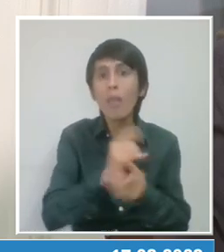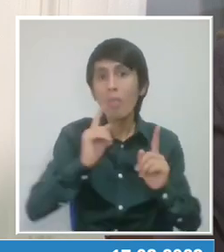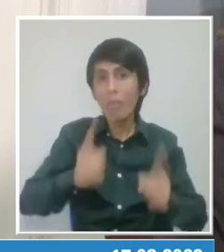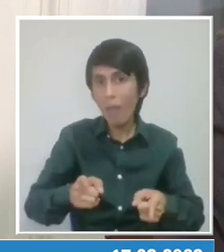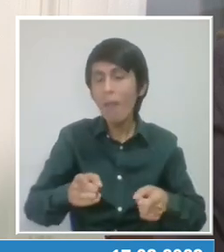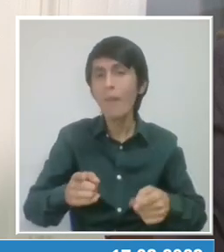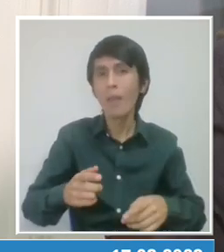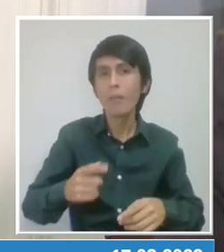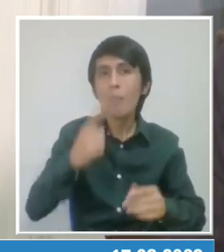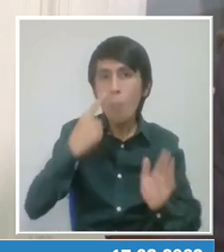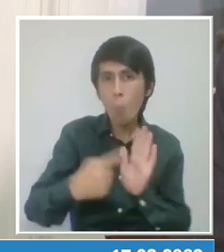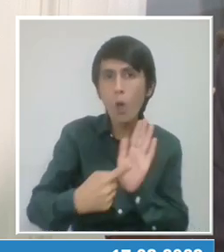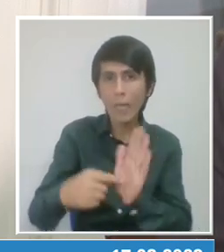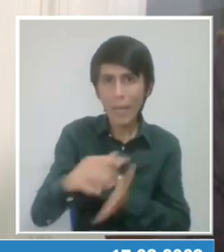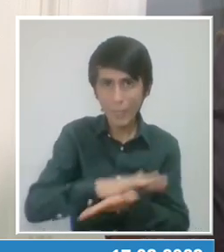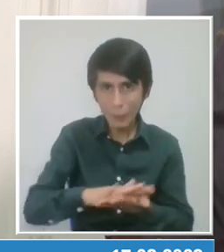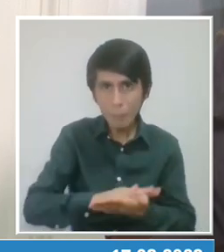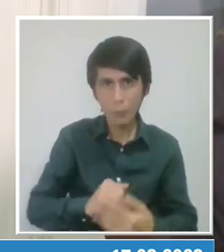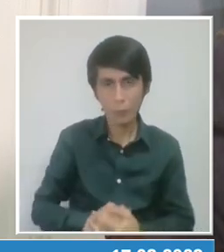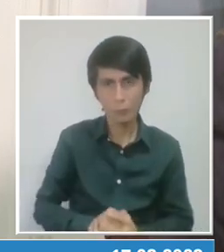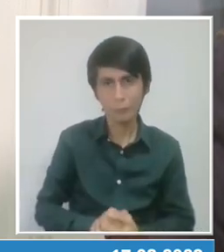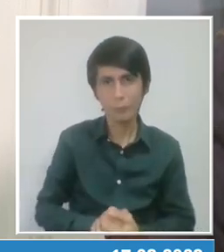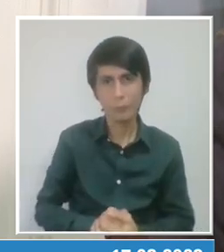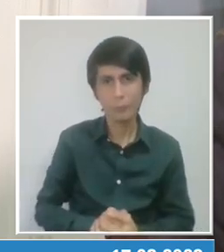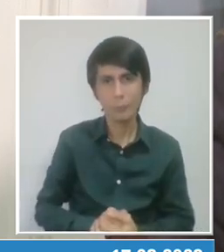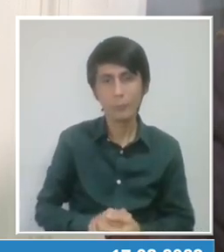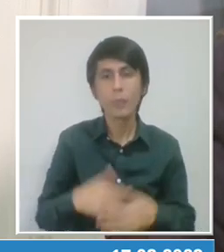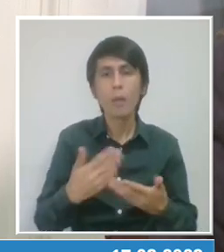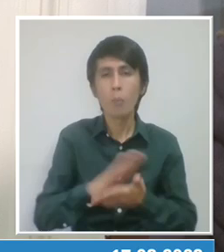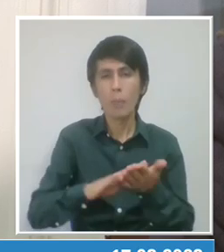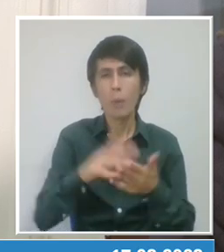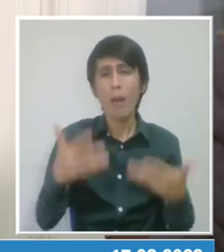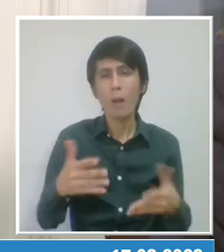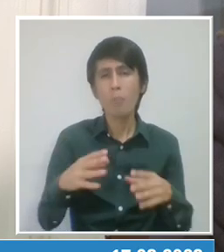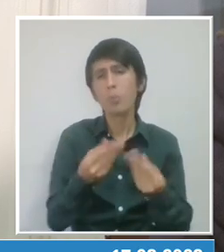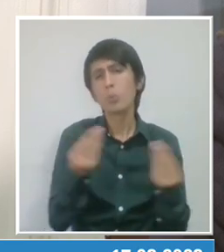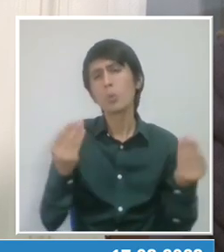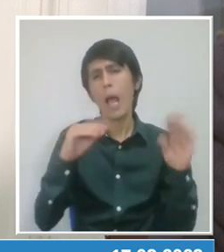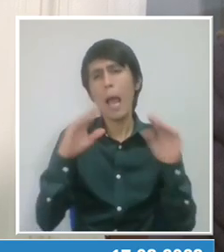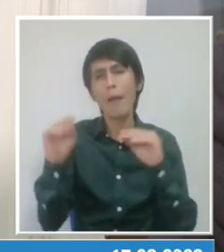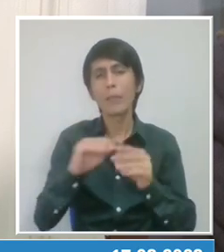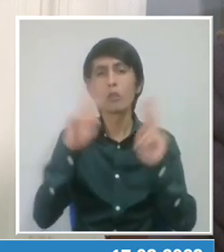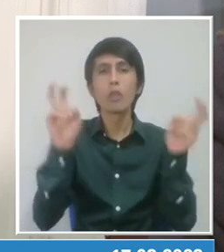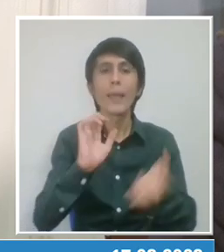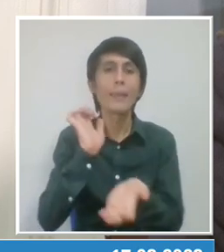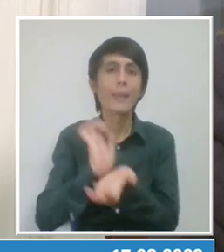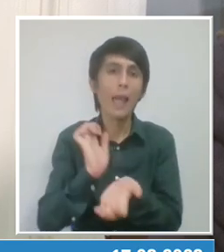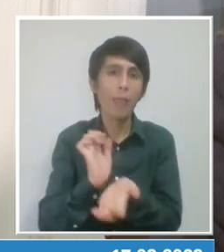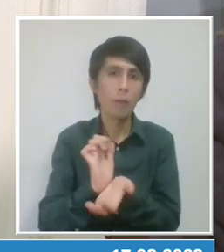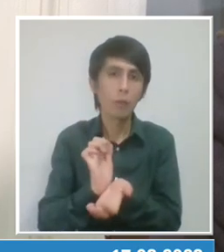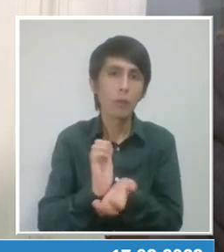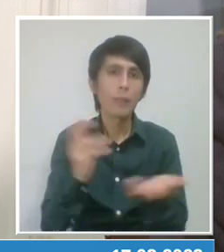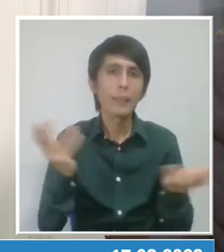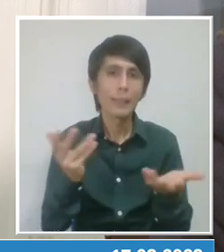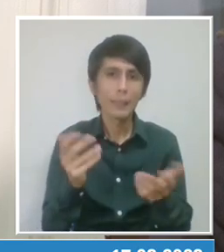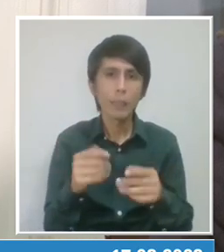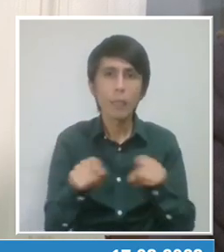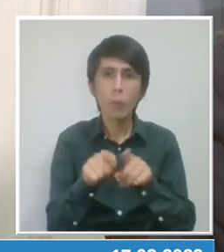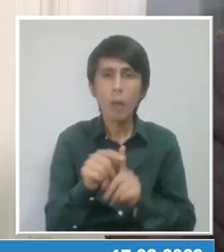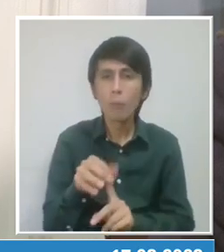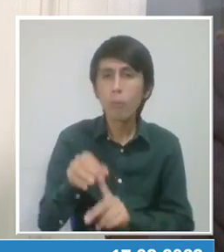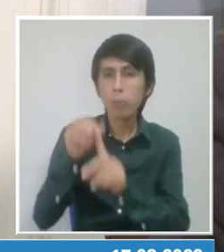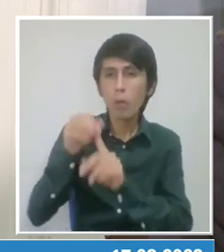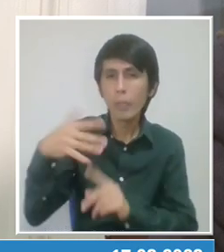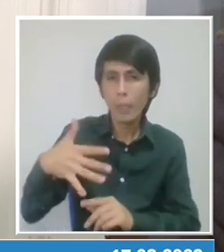en el Estado hoy día, del cual se habla tanto, con el afán de dibujarlo como prioritario, ¿dónde está